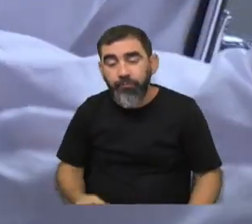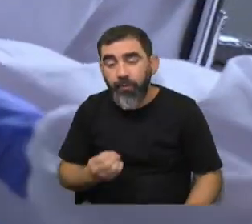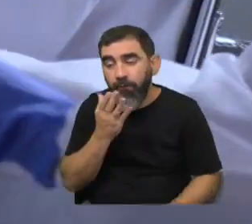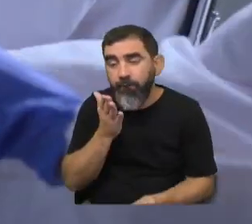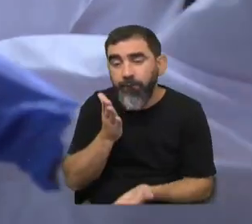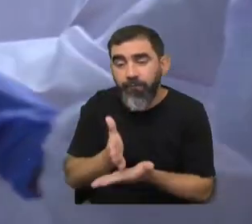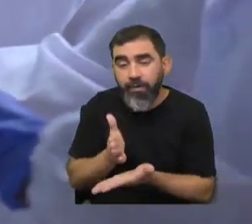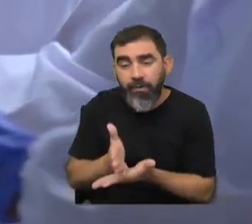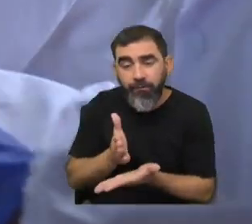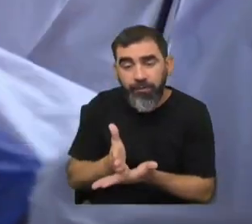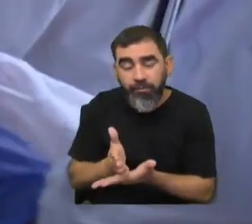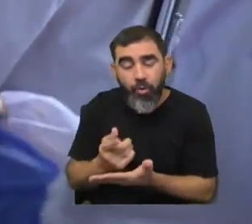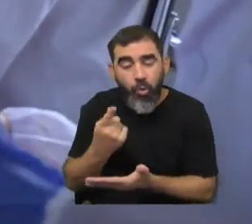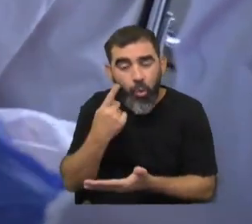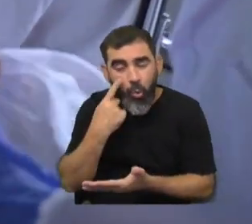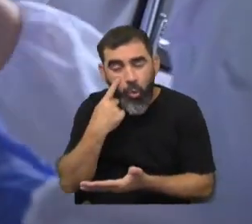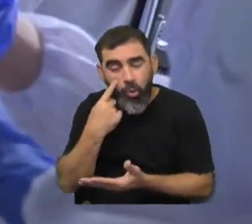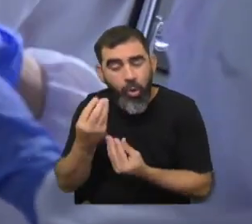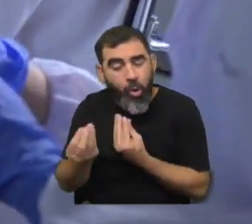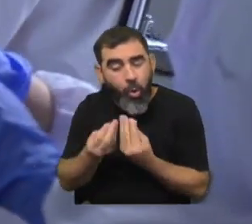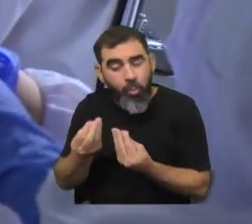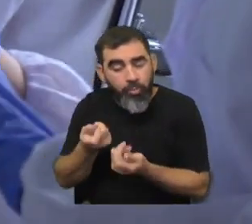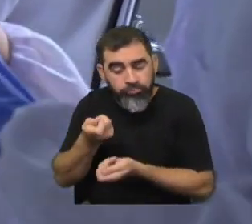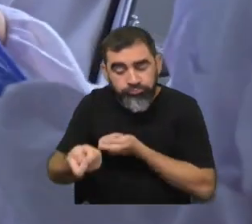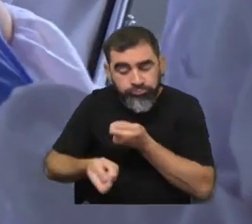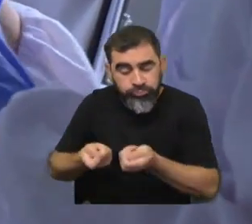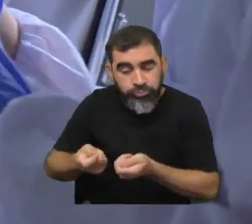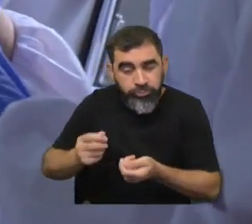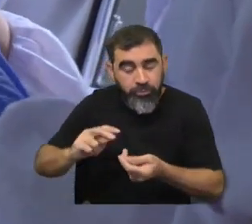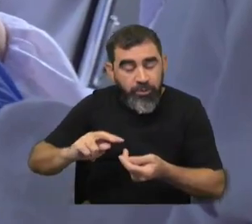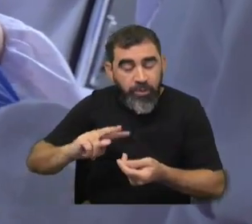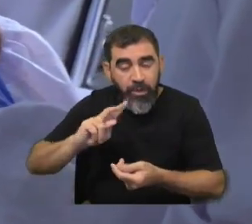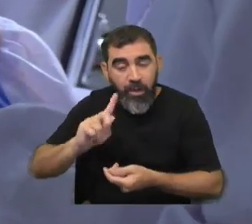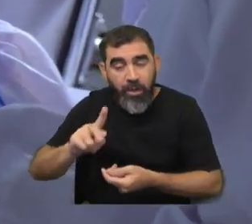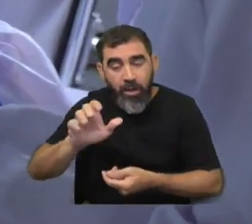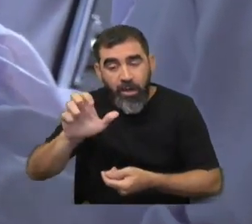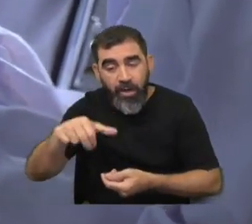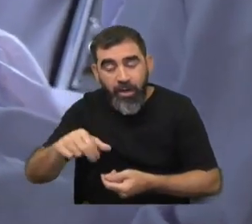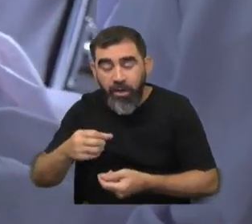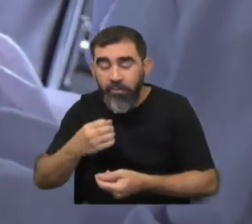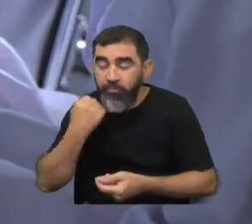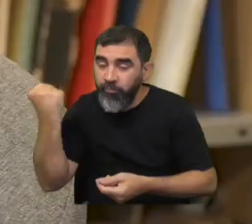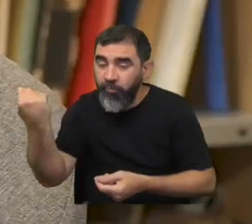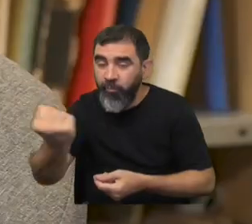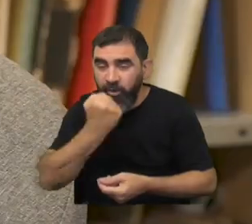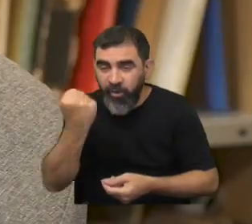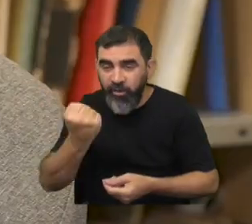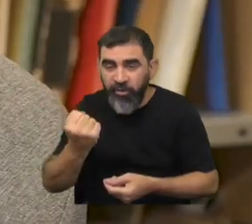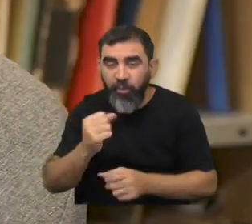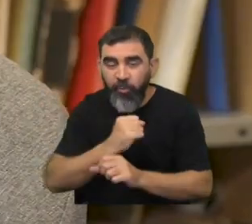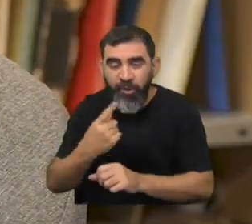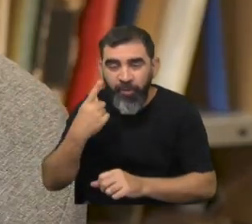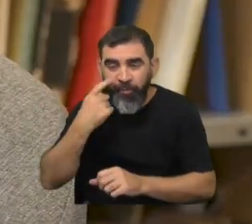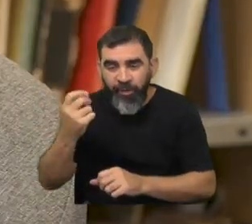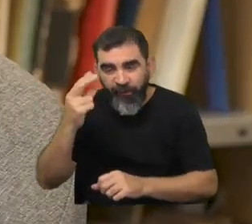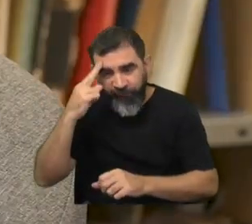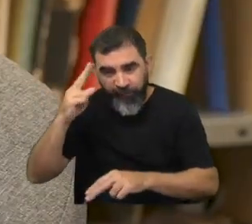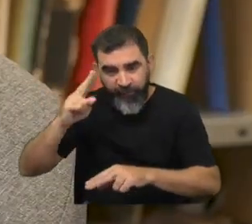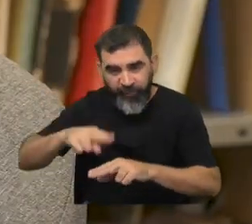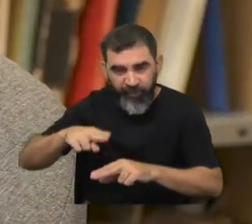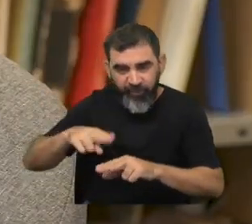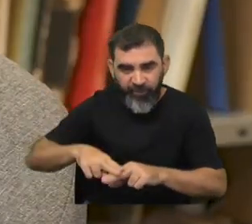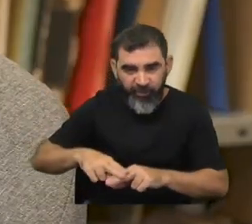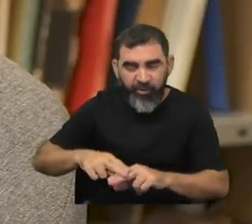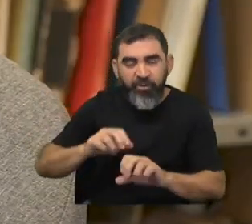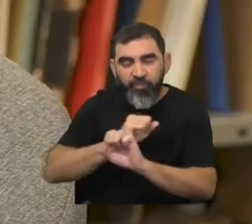beneficios de conocer sobre cómo está constituido nuestros genes es muy grande, podemos prevenir enfermedades,